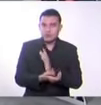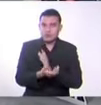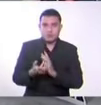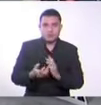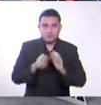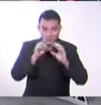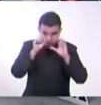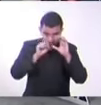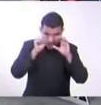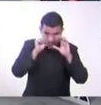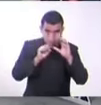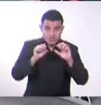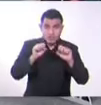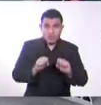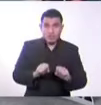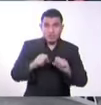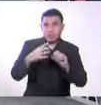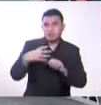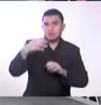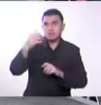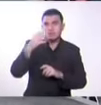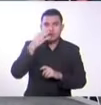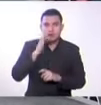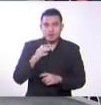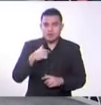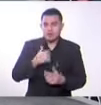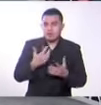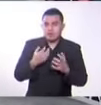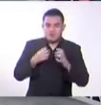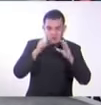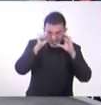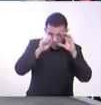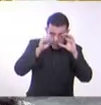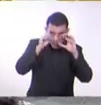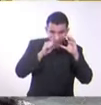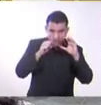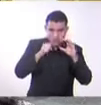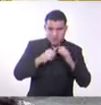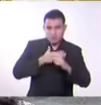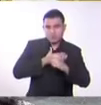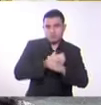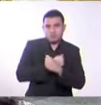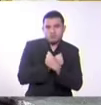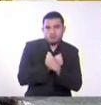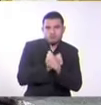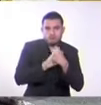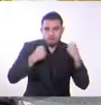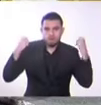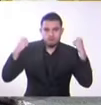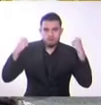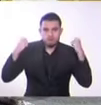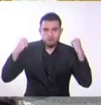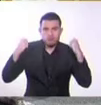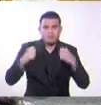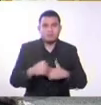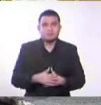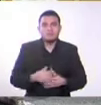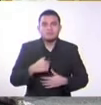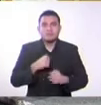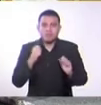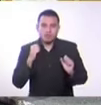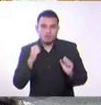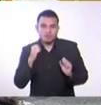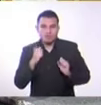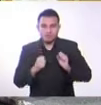pueden subir. ¿Y qué tipo de videos no se pueden? Por ejemplo, yo quiero subir un video enseñando mis músculos. Viral, Luis. Pero o bailando. O